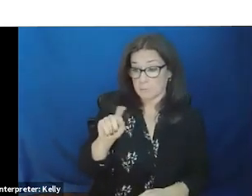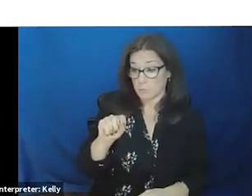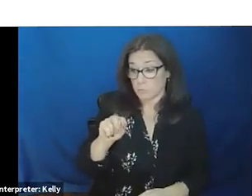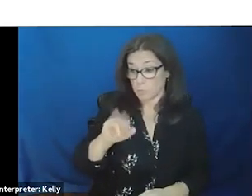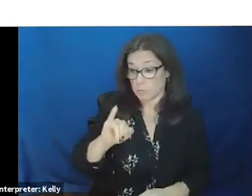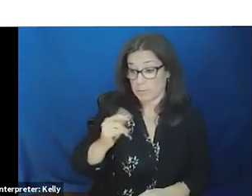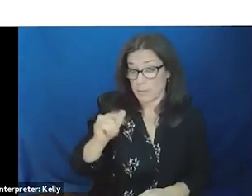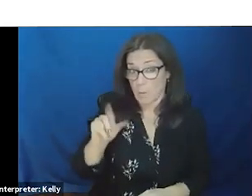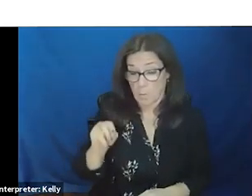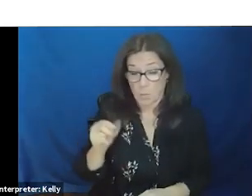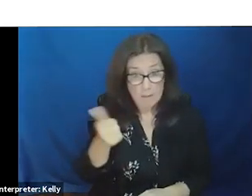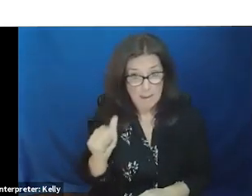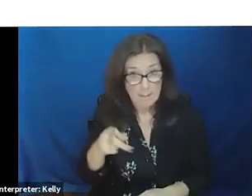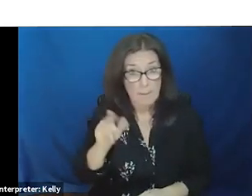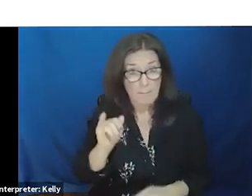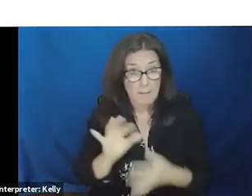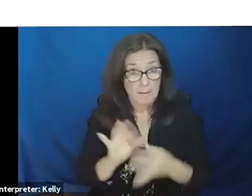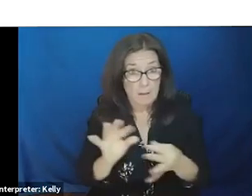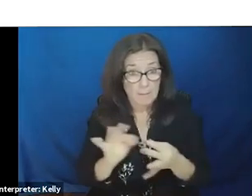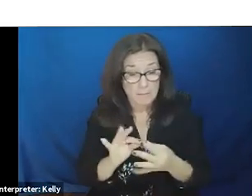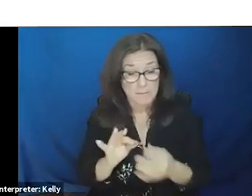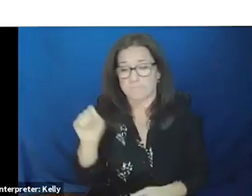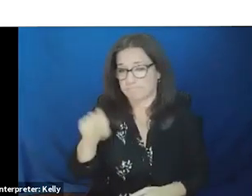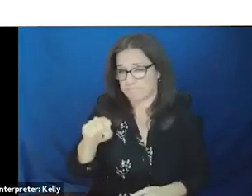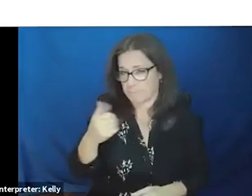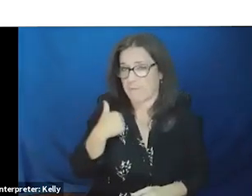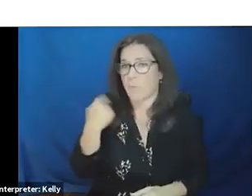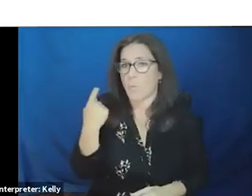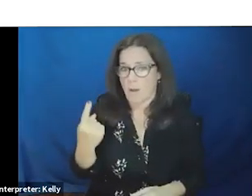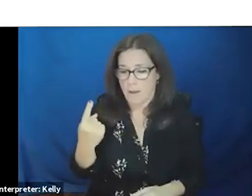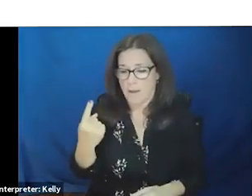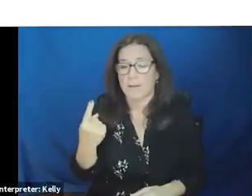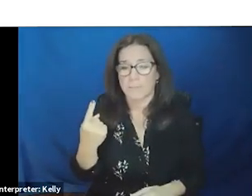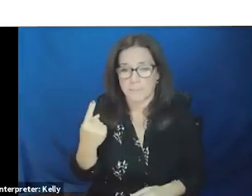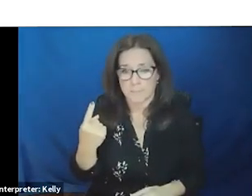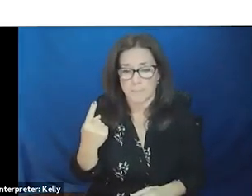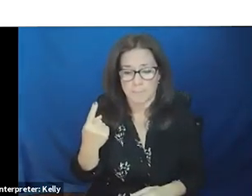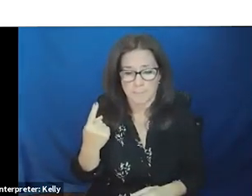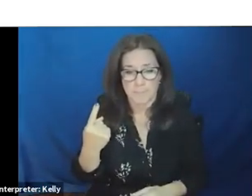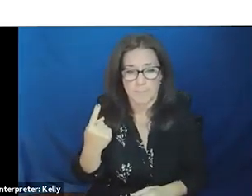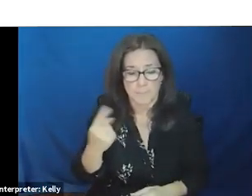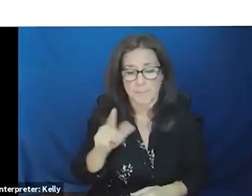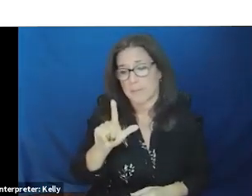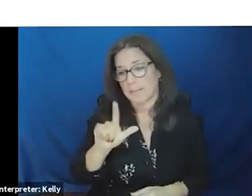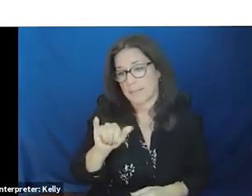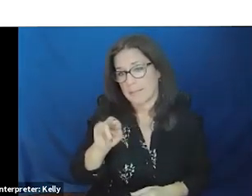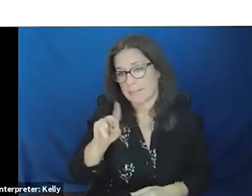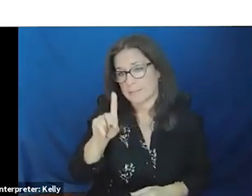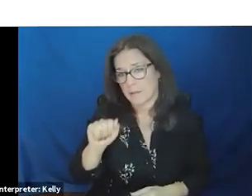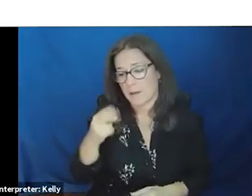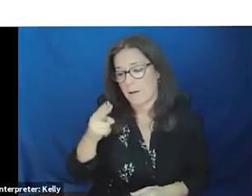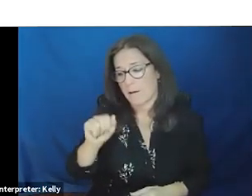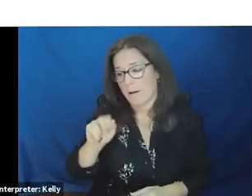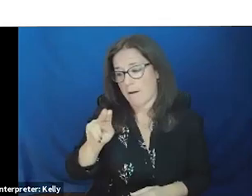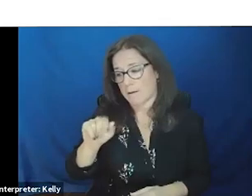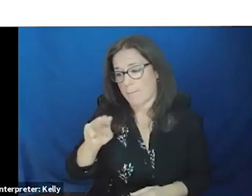al respecto señora trujillo eso es cierto sí es correcto